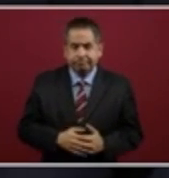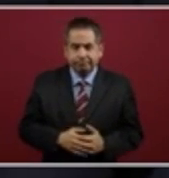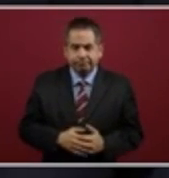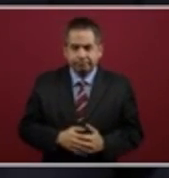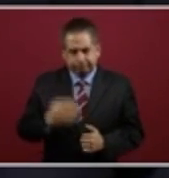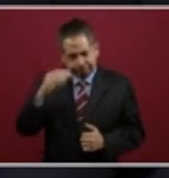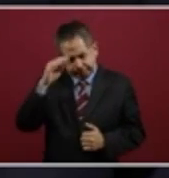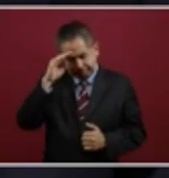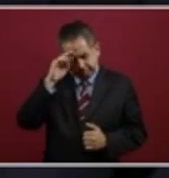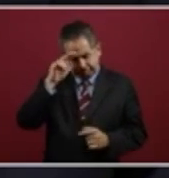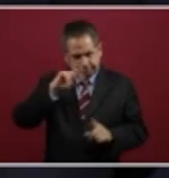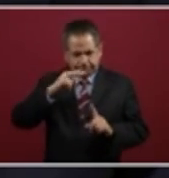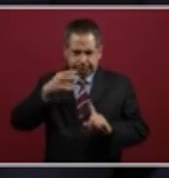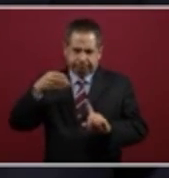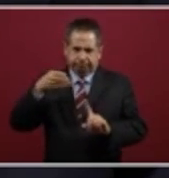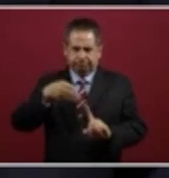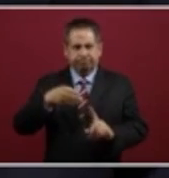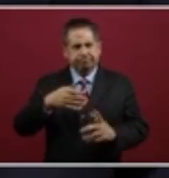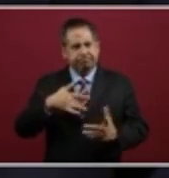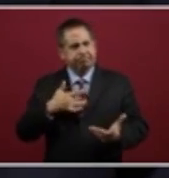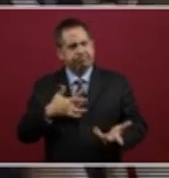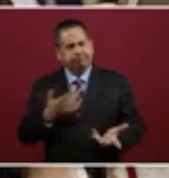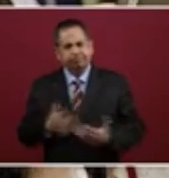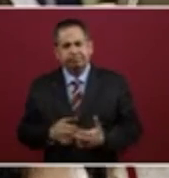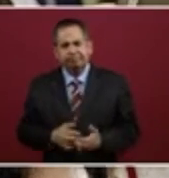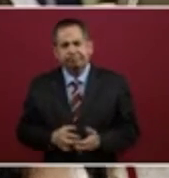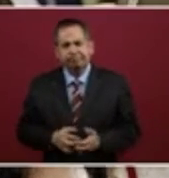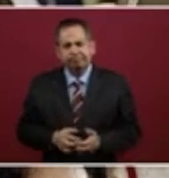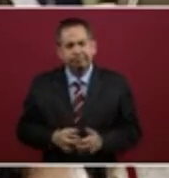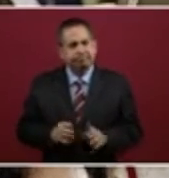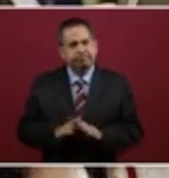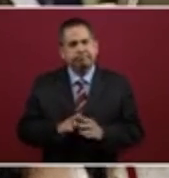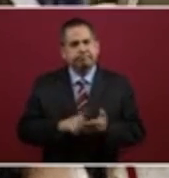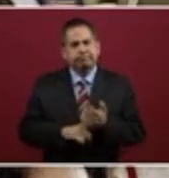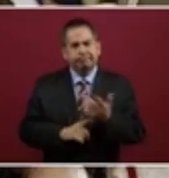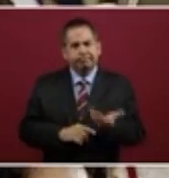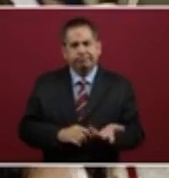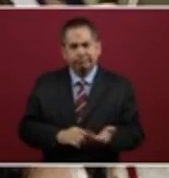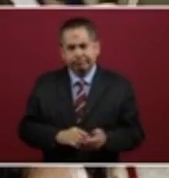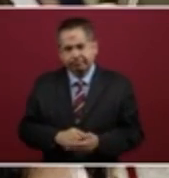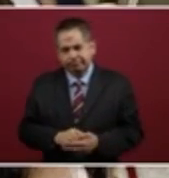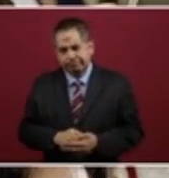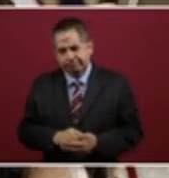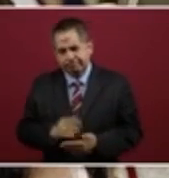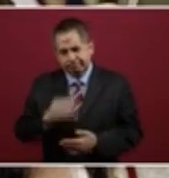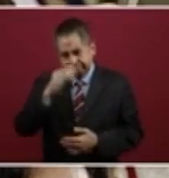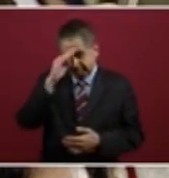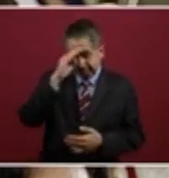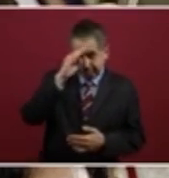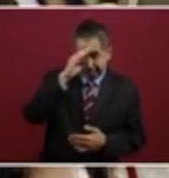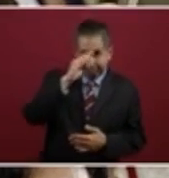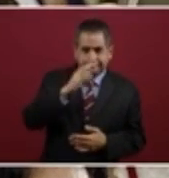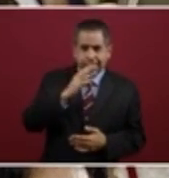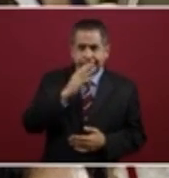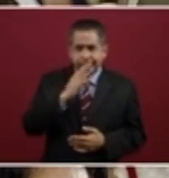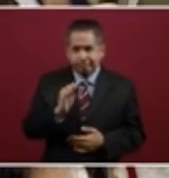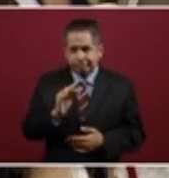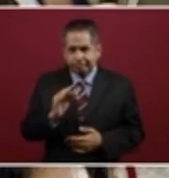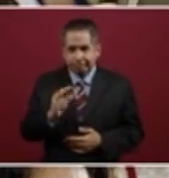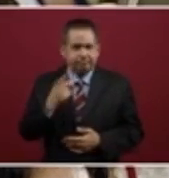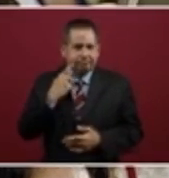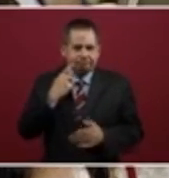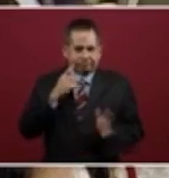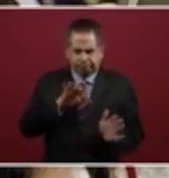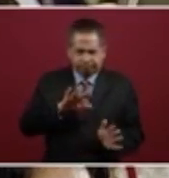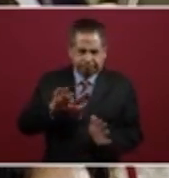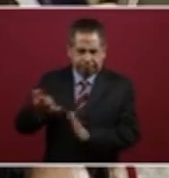objetividad muy directa, no es una pregunta para que se vaya siendo politizada